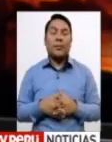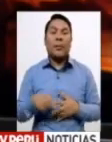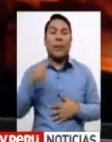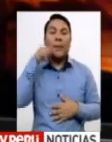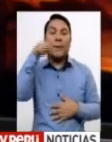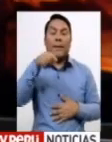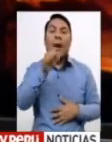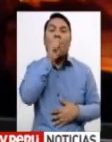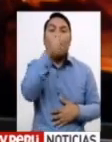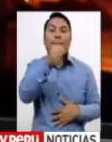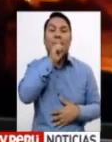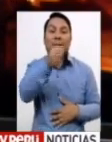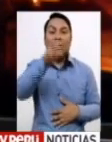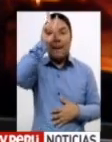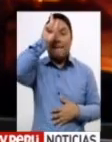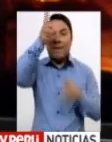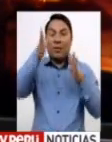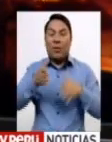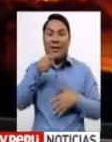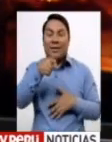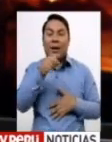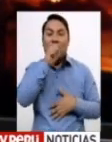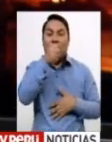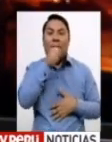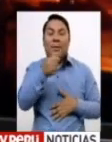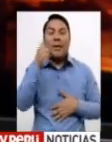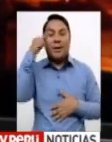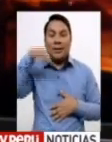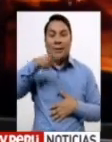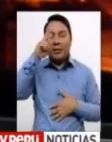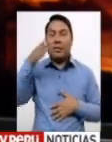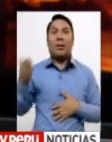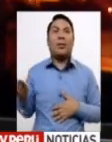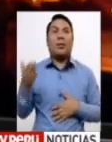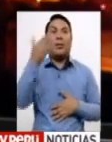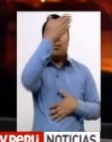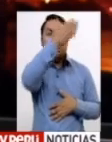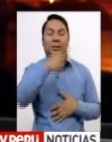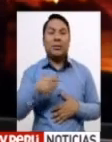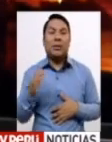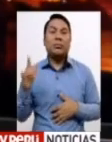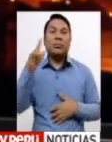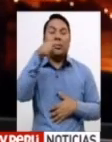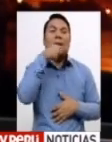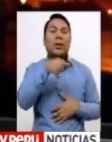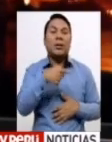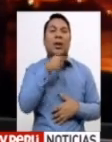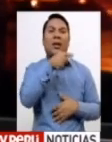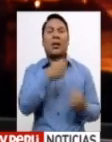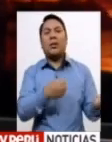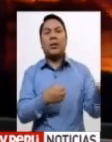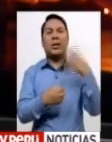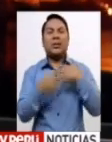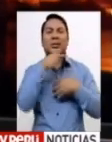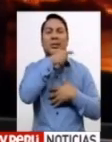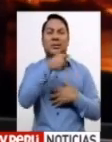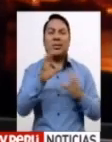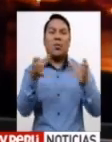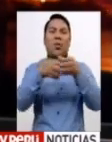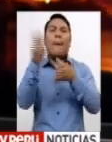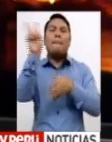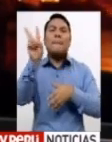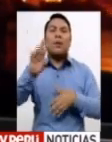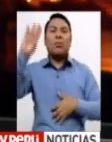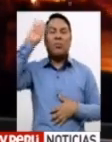El periodista peruano Ricardo Burgos, corresponsal en Perú de la cadena Televisa, denunció que las autoridades de inmigración de Venezuela